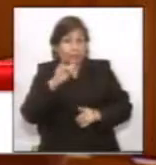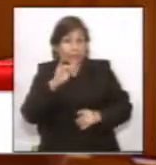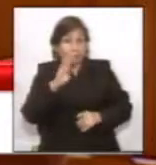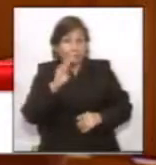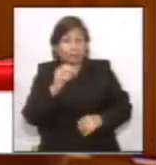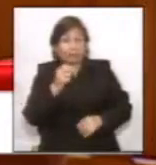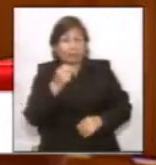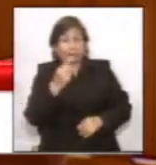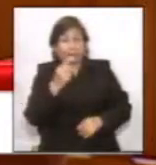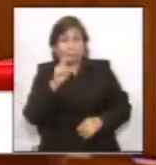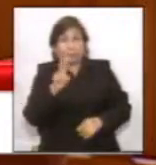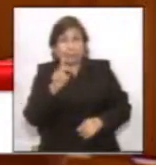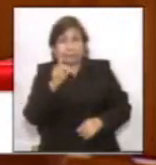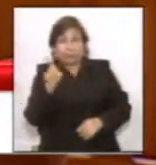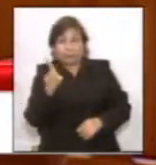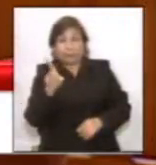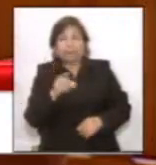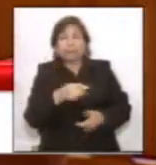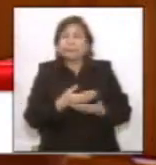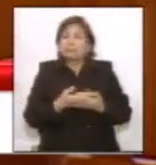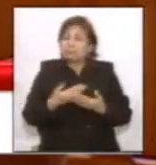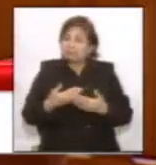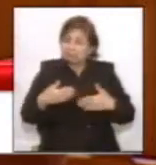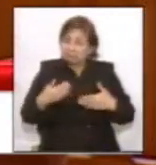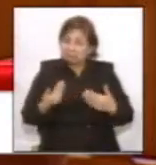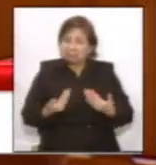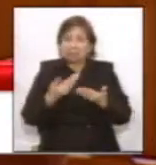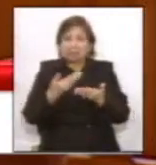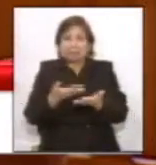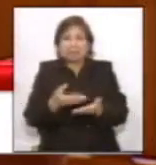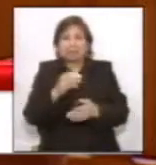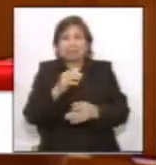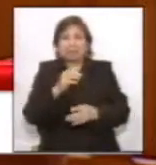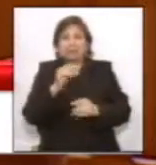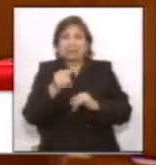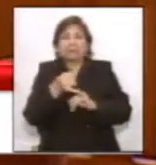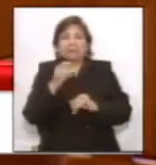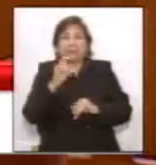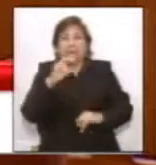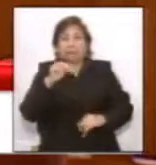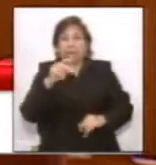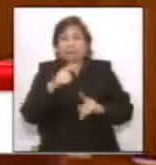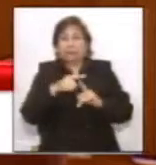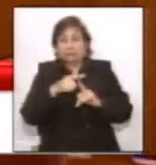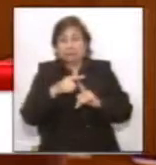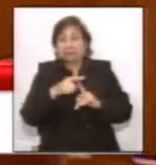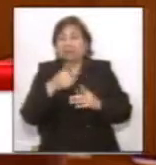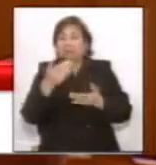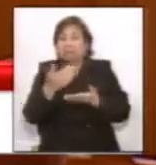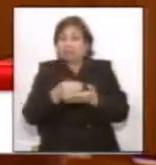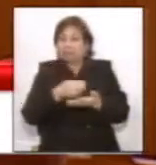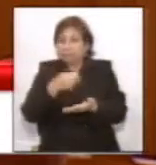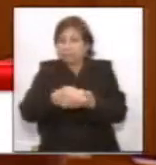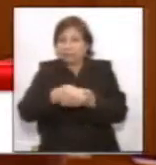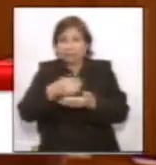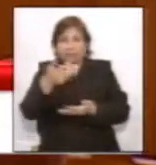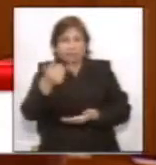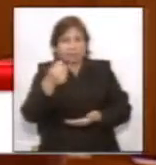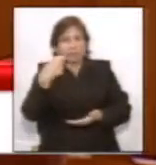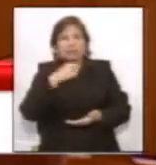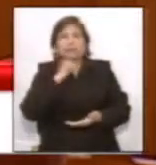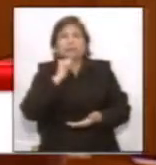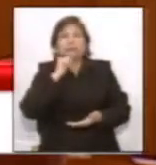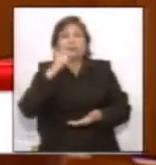Legislativo 1121, disuade y permite a la SUNAT deshacer estructuras en fraude tributario y cobrar tributos dejados de